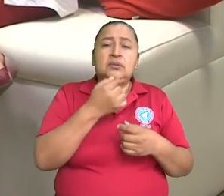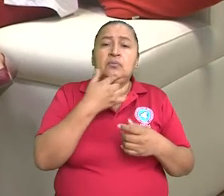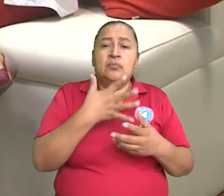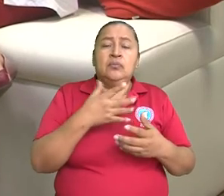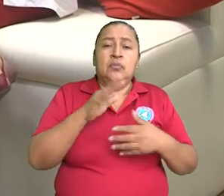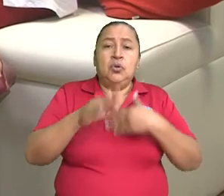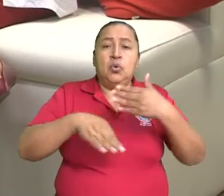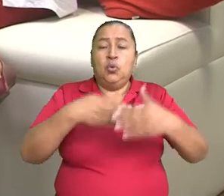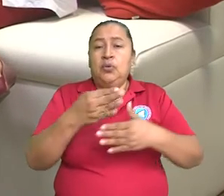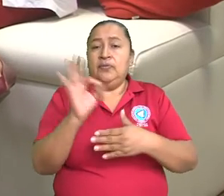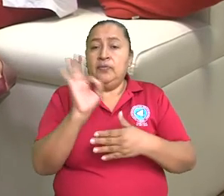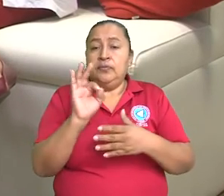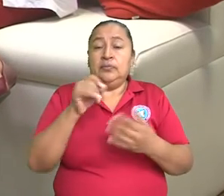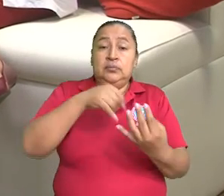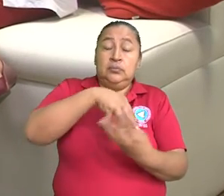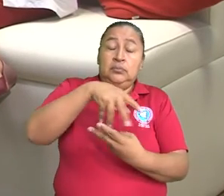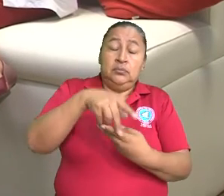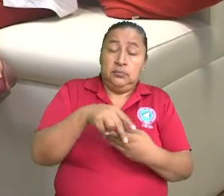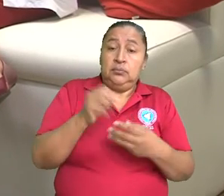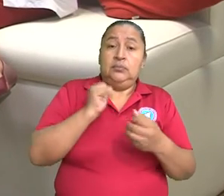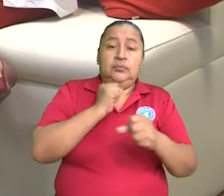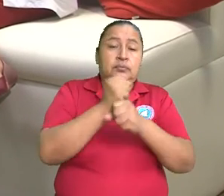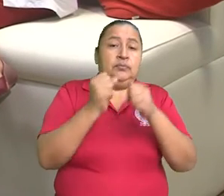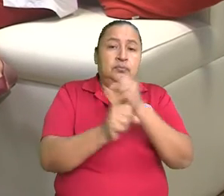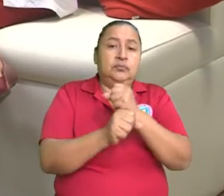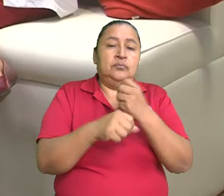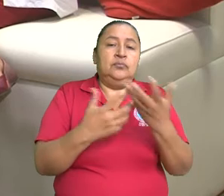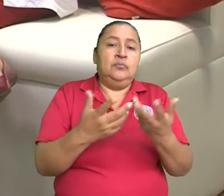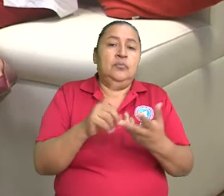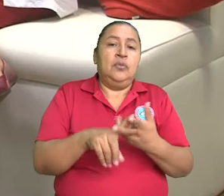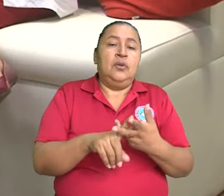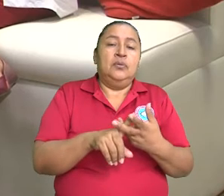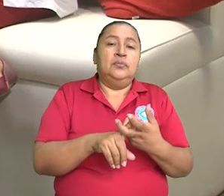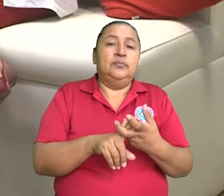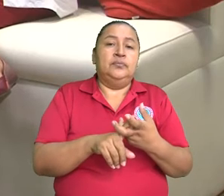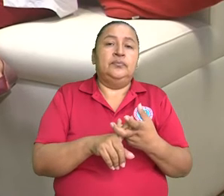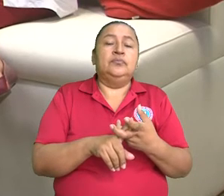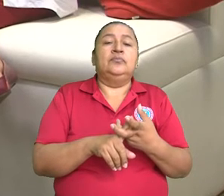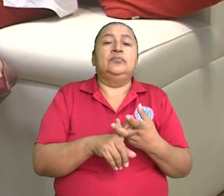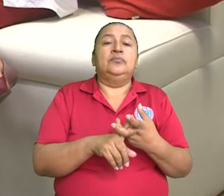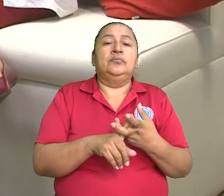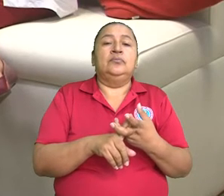por otro tipo de relación sexual que se da. Sí, es que